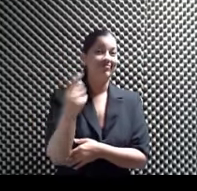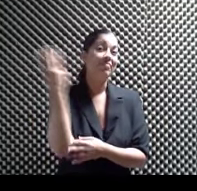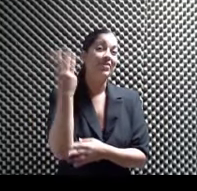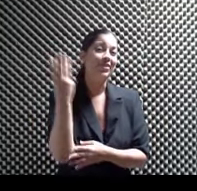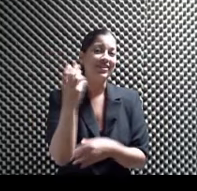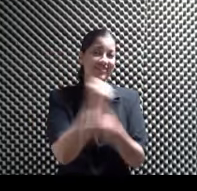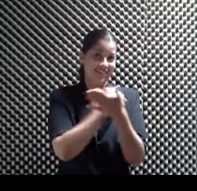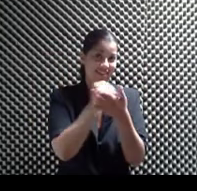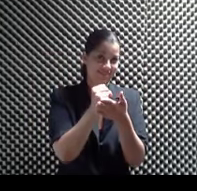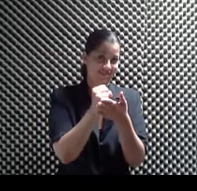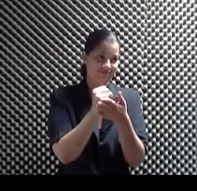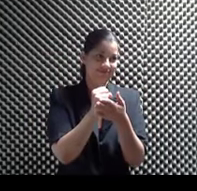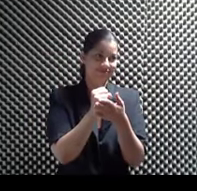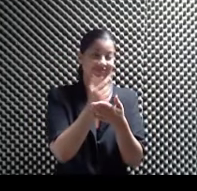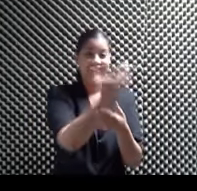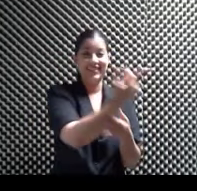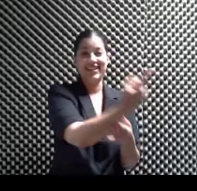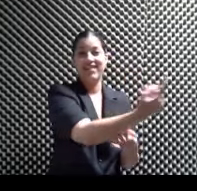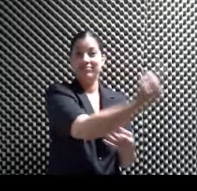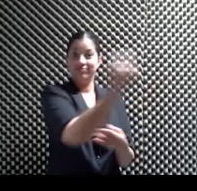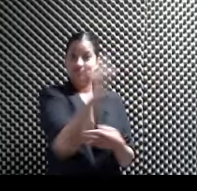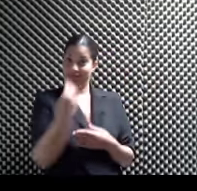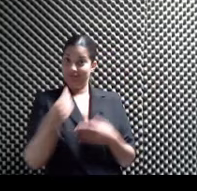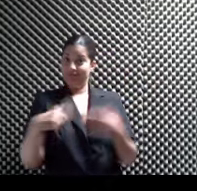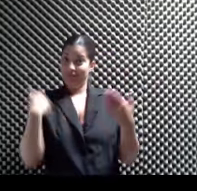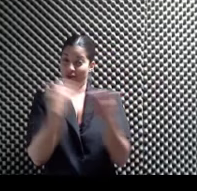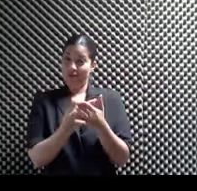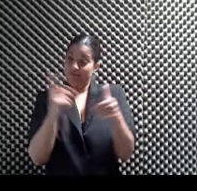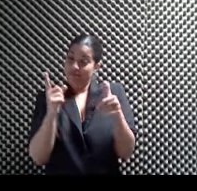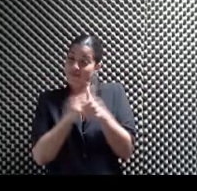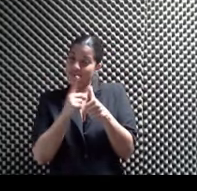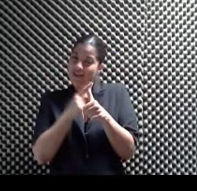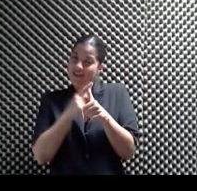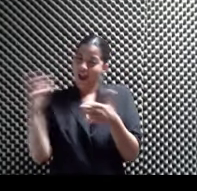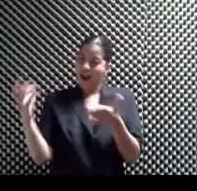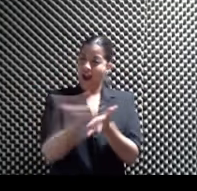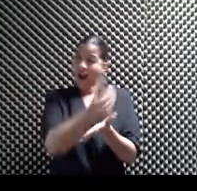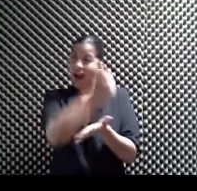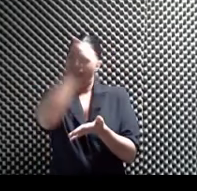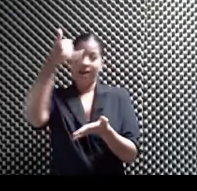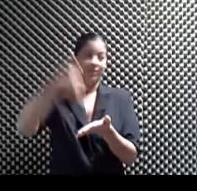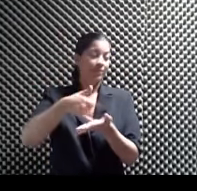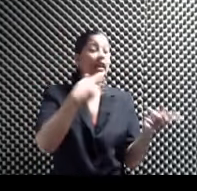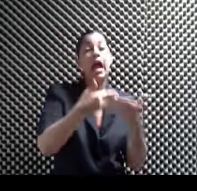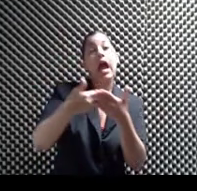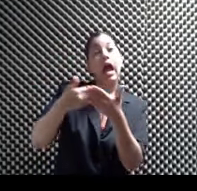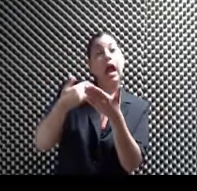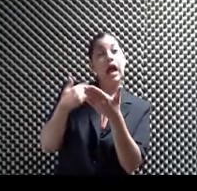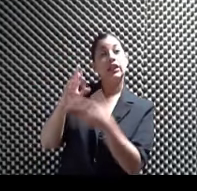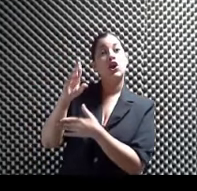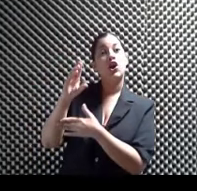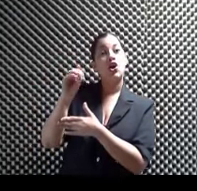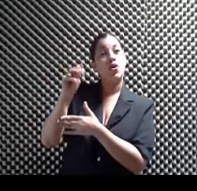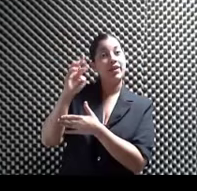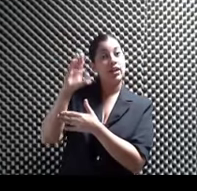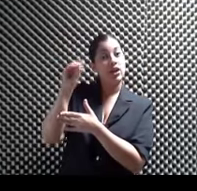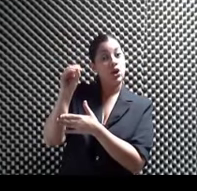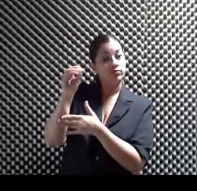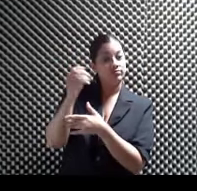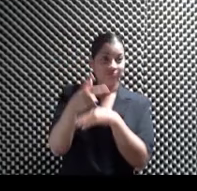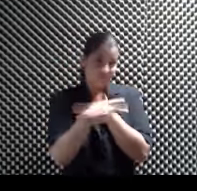Acabando de ganar El primer festival De la canción latina Antes que Romero Recibiera a Lucecita Rafael Hernández Colón Que era